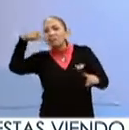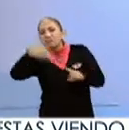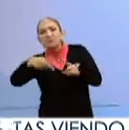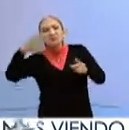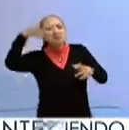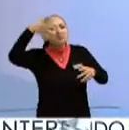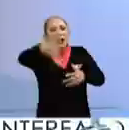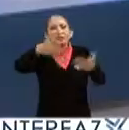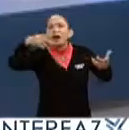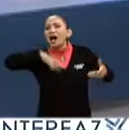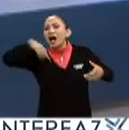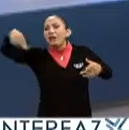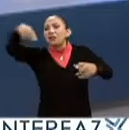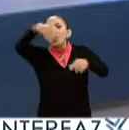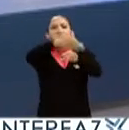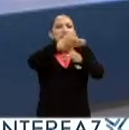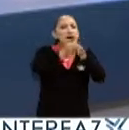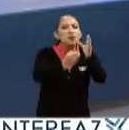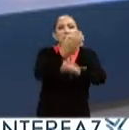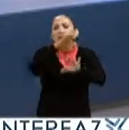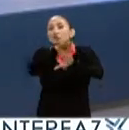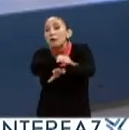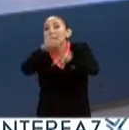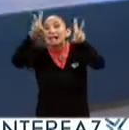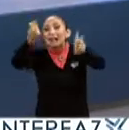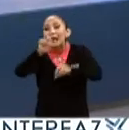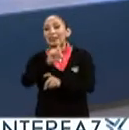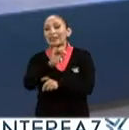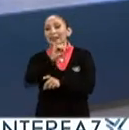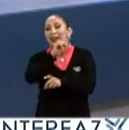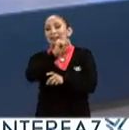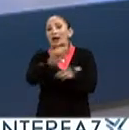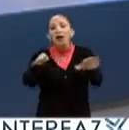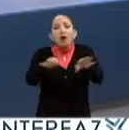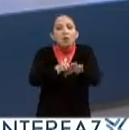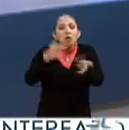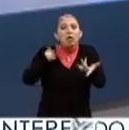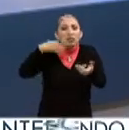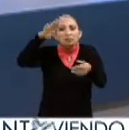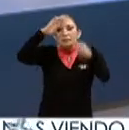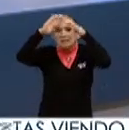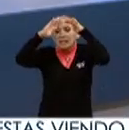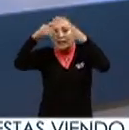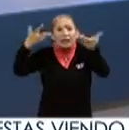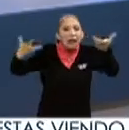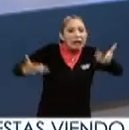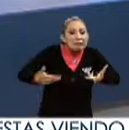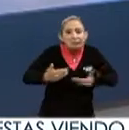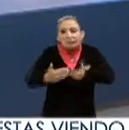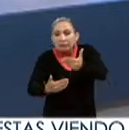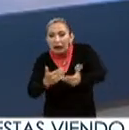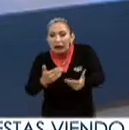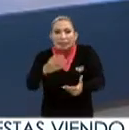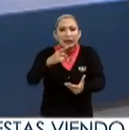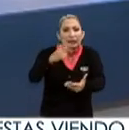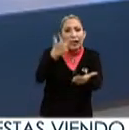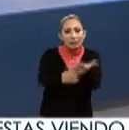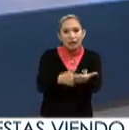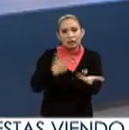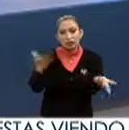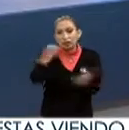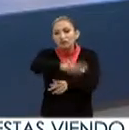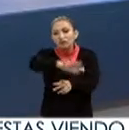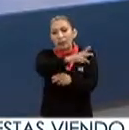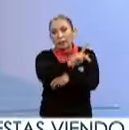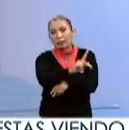que están circulando en este momento con respecto a la didáctica, ¿no? ¿Cómo se está pensando la acción didáctica dentro del